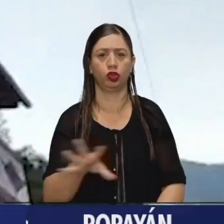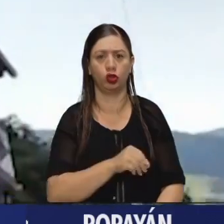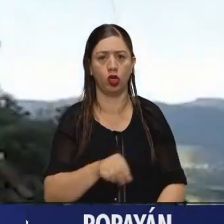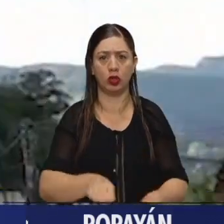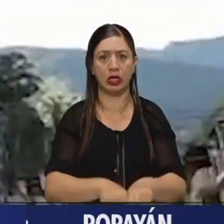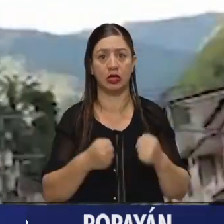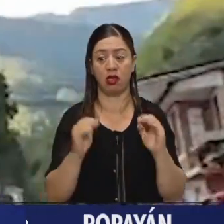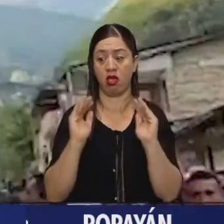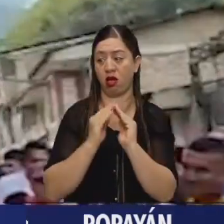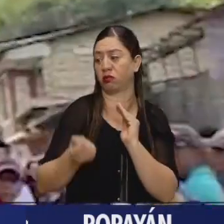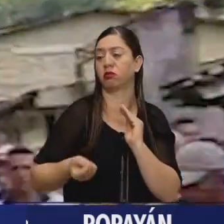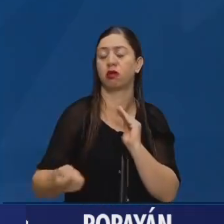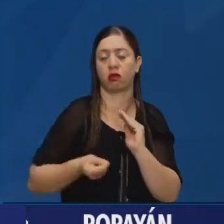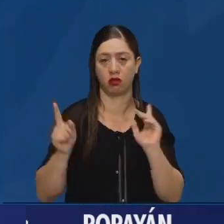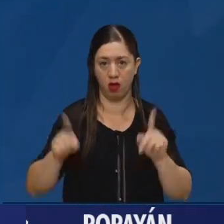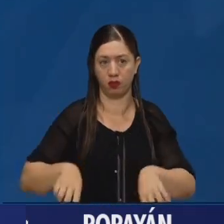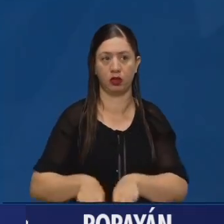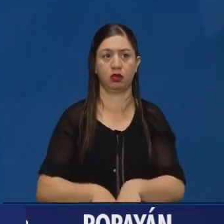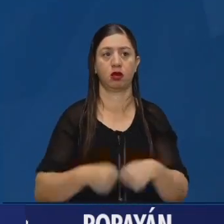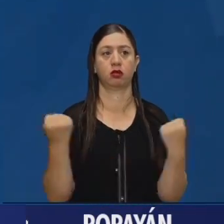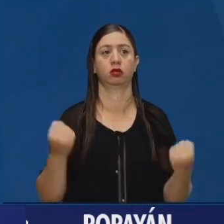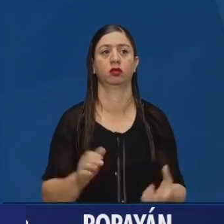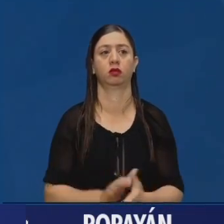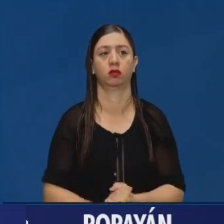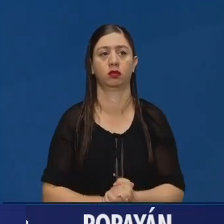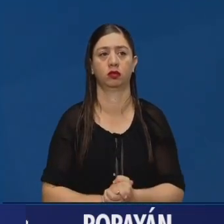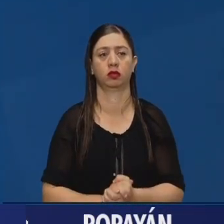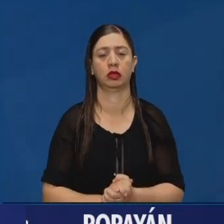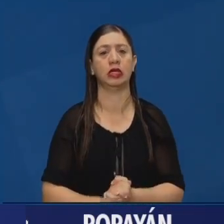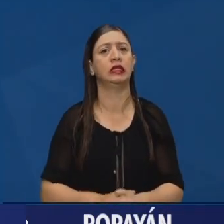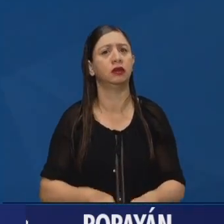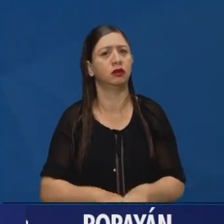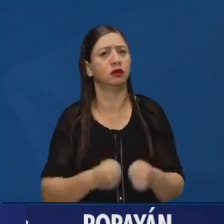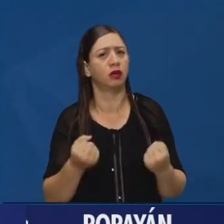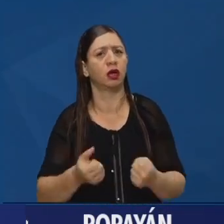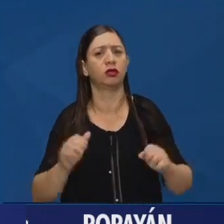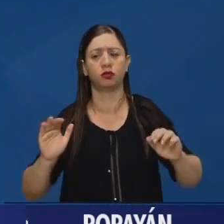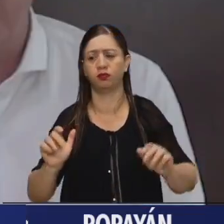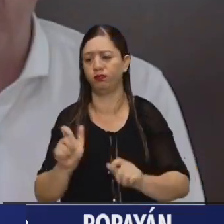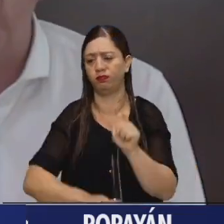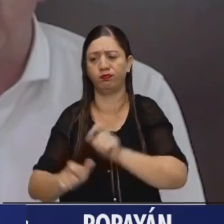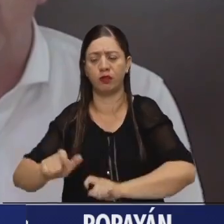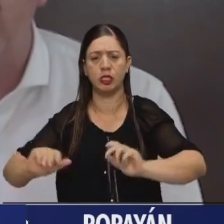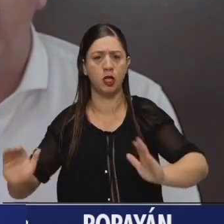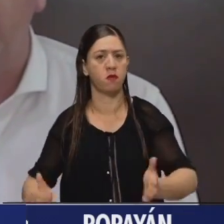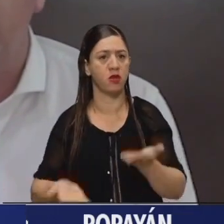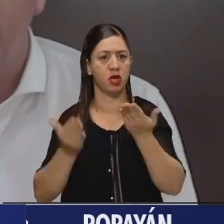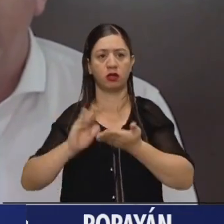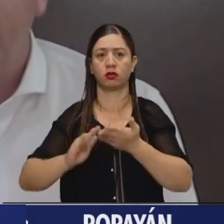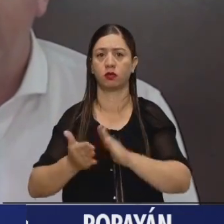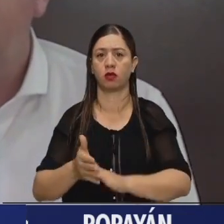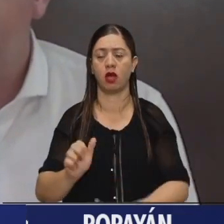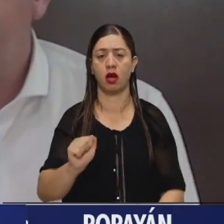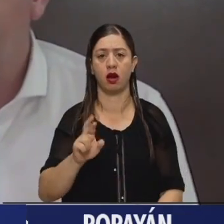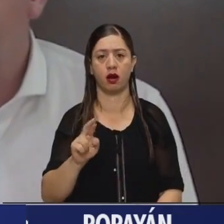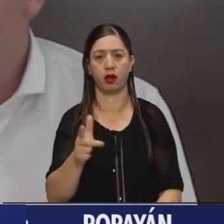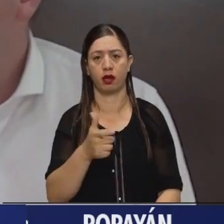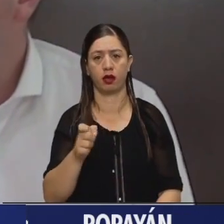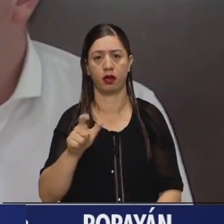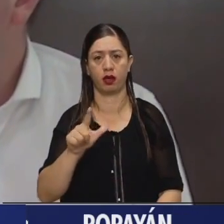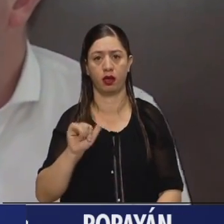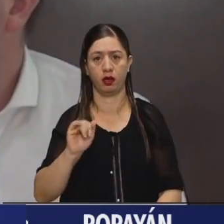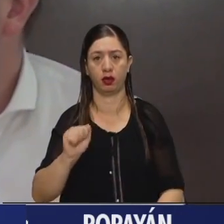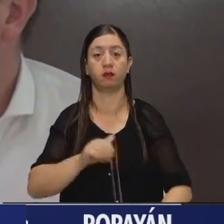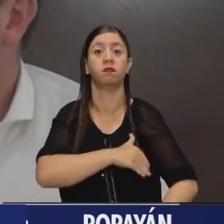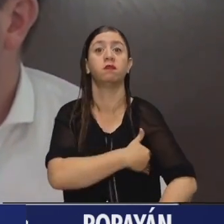y las casas vecinas. Pero sobre todo ha hecho mucho daño en el bienestar de las comunidades, de la comunidad argelia. El ministro de